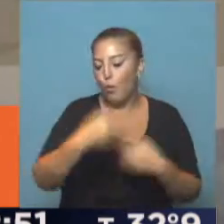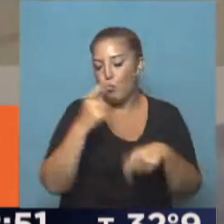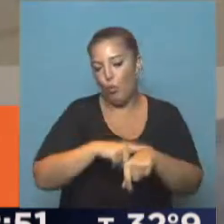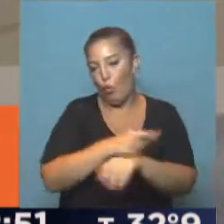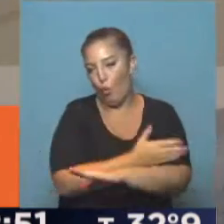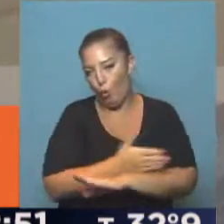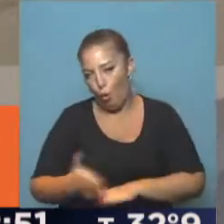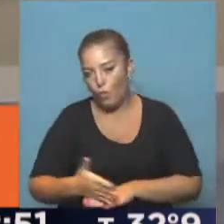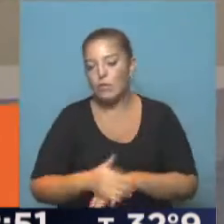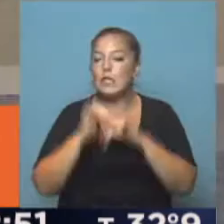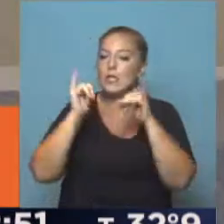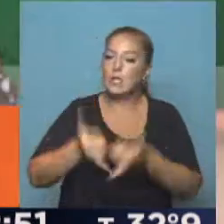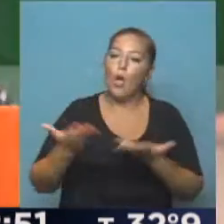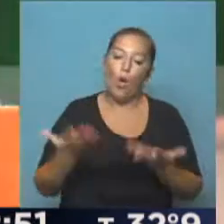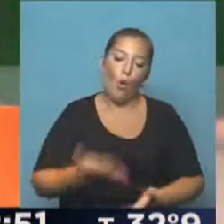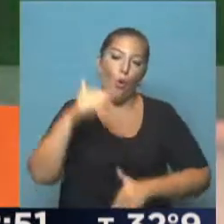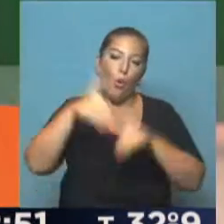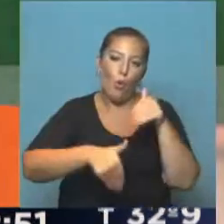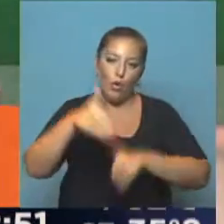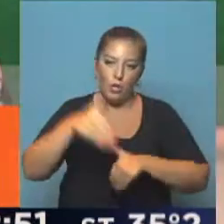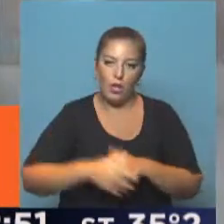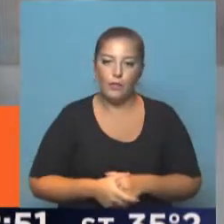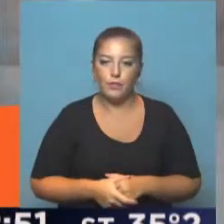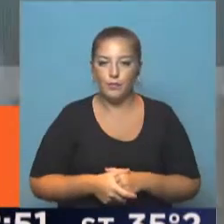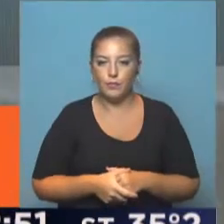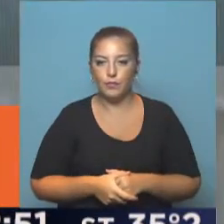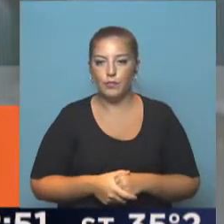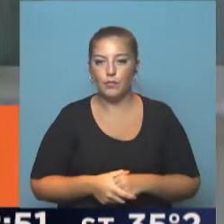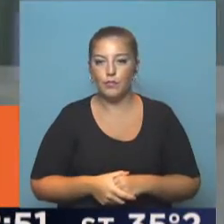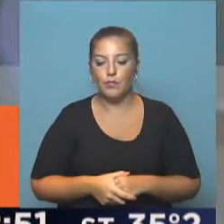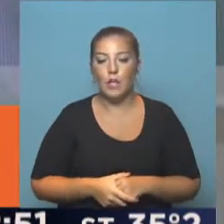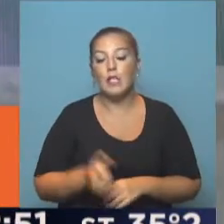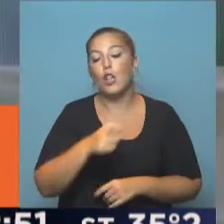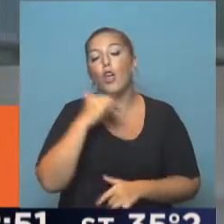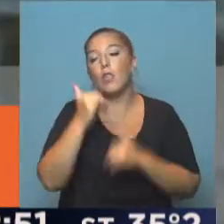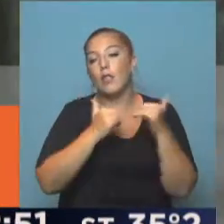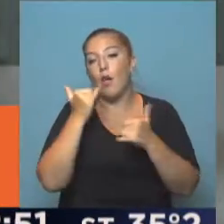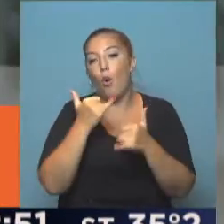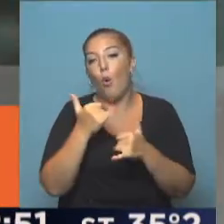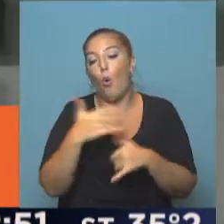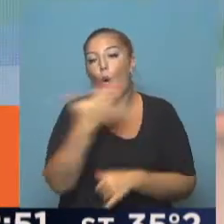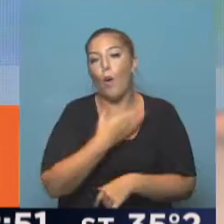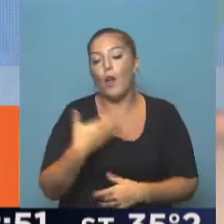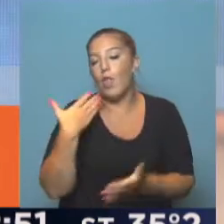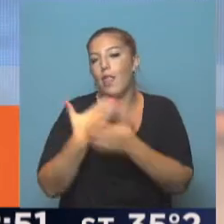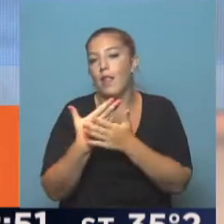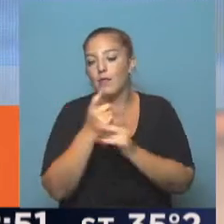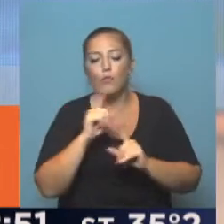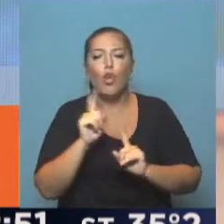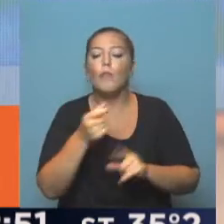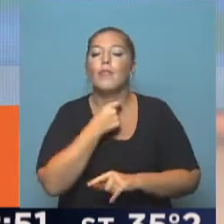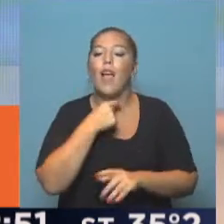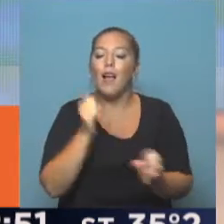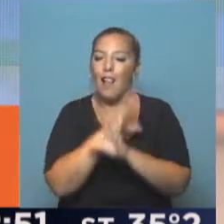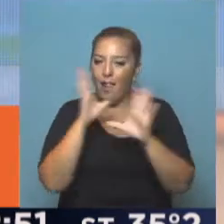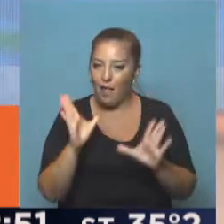mucho tiempo, sí. Pero fueron votados, si no pareciera que estamos describiendo un gobierno pura y exclusivamente de derecha y de iluminados, digamos. No, lo que quiero